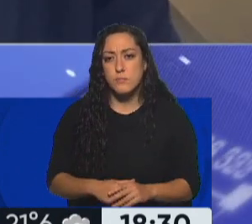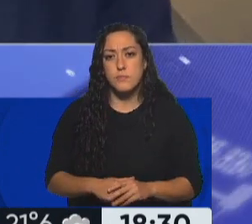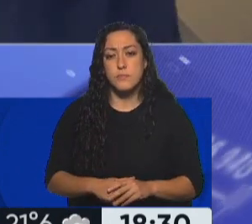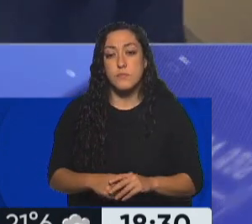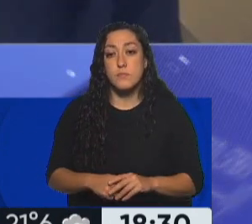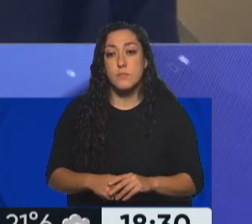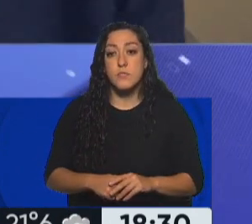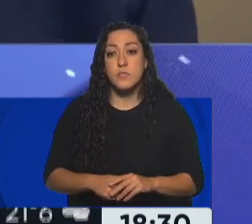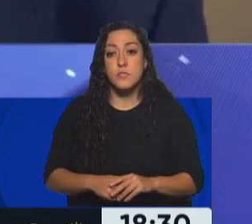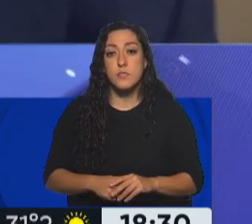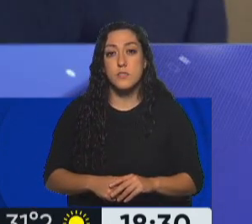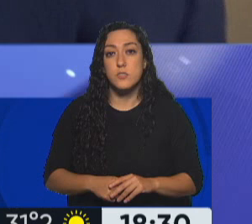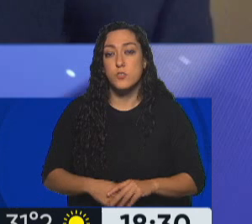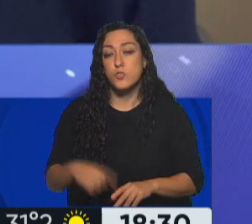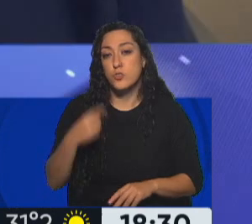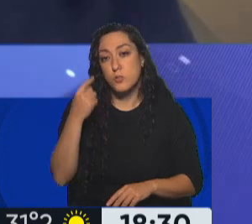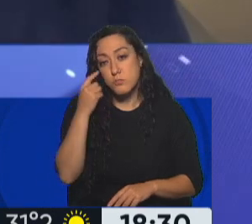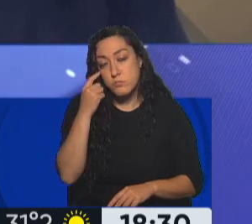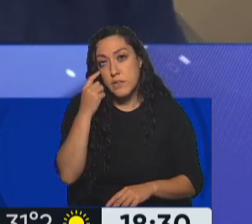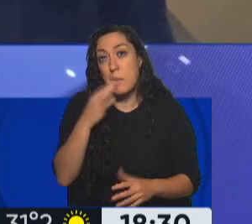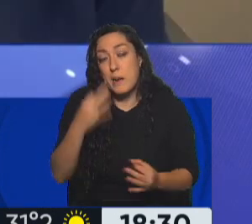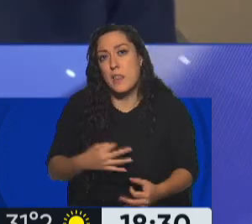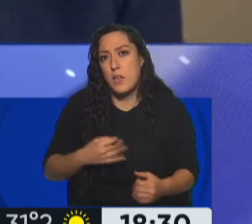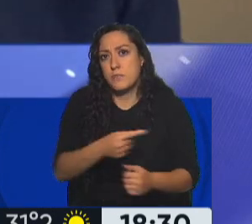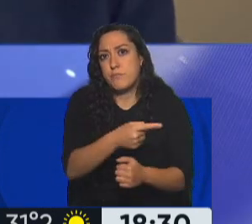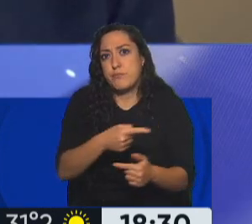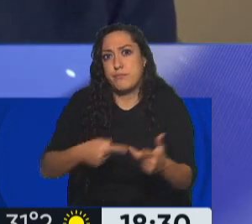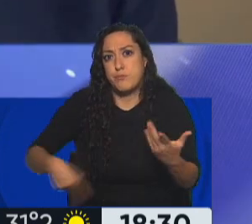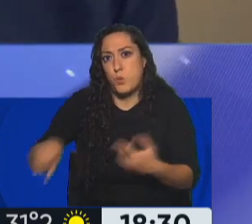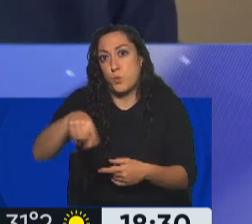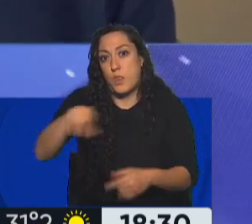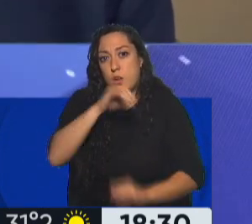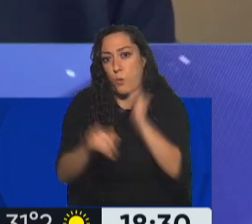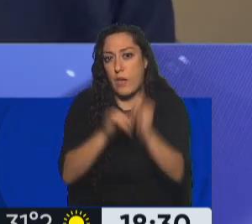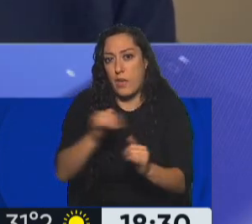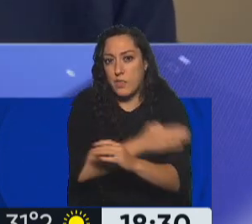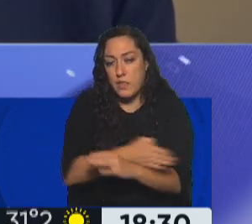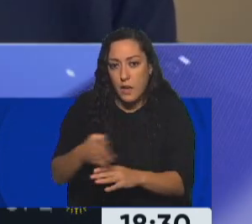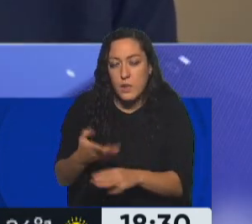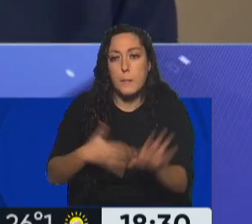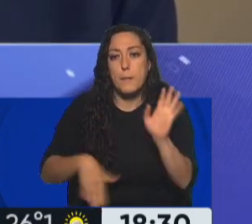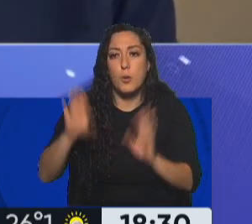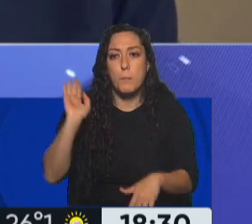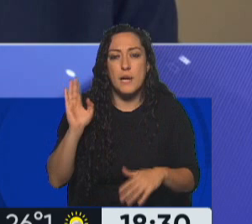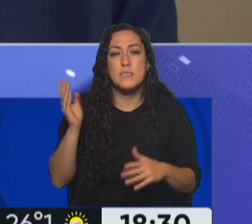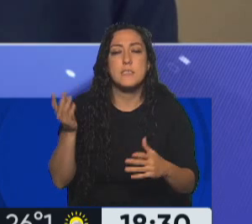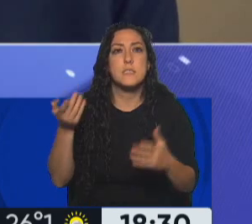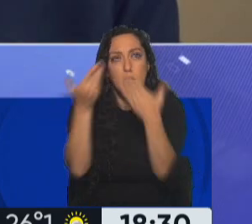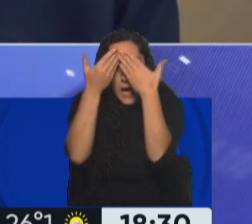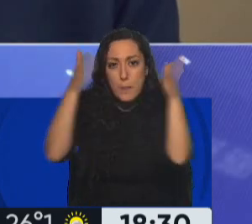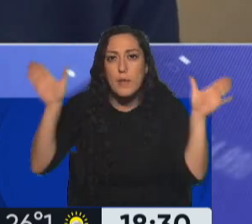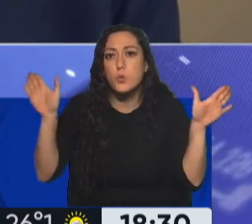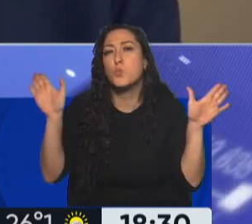Mire, creo que uno de los aspectos, porque son muchos, como señalaban, pero creo que el aspecto de la apertura, ¿no?